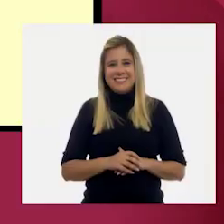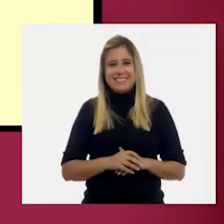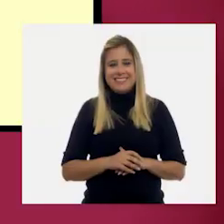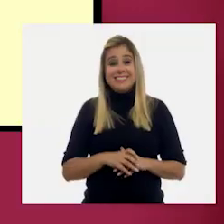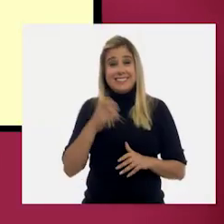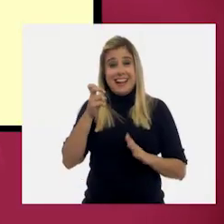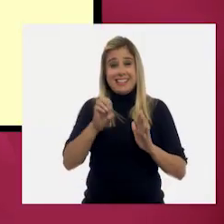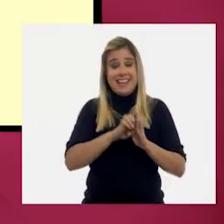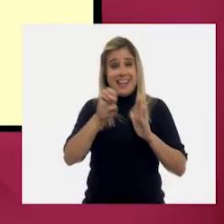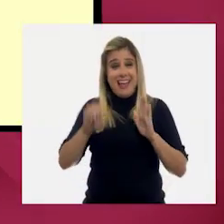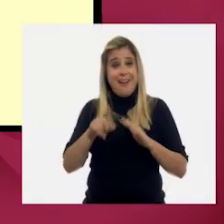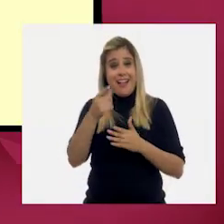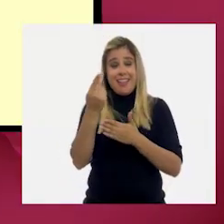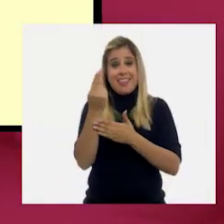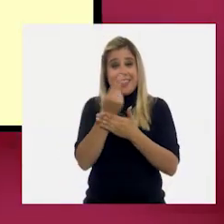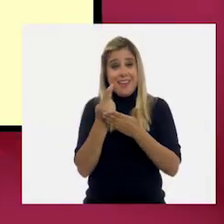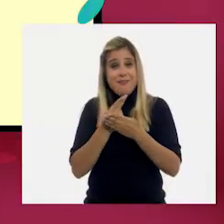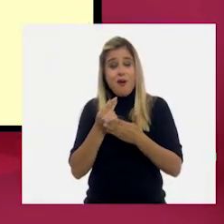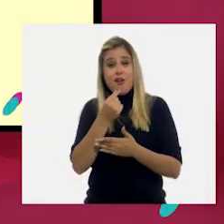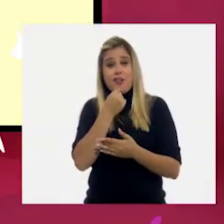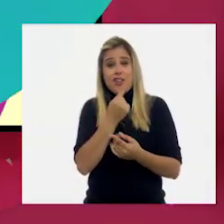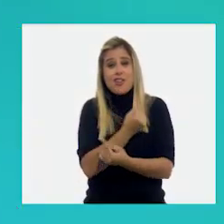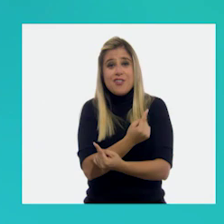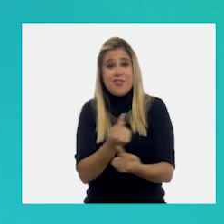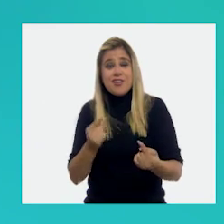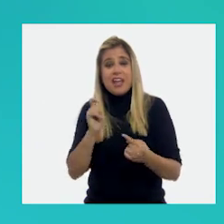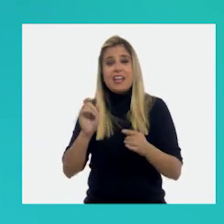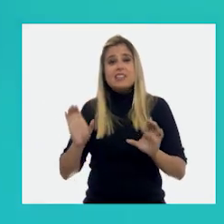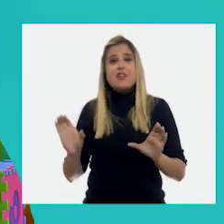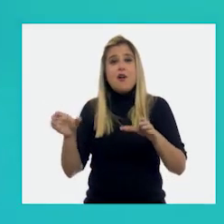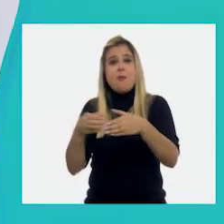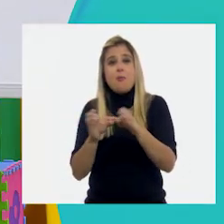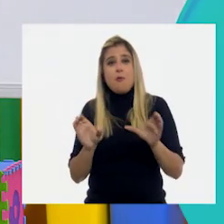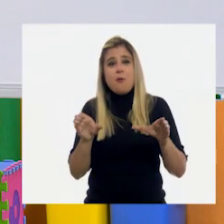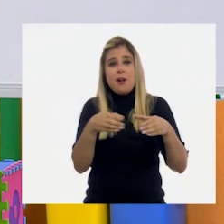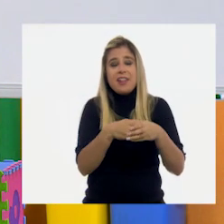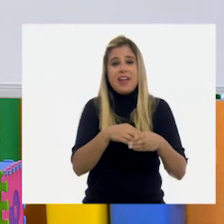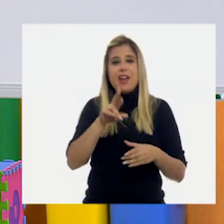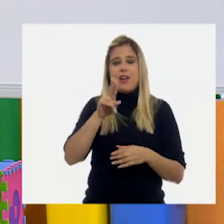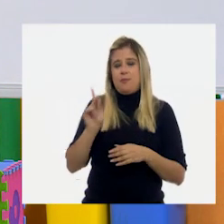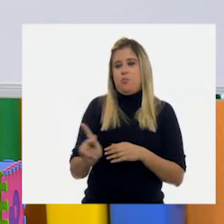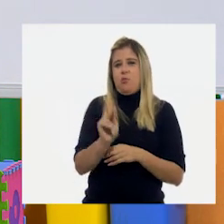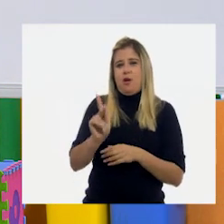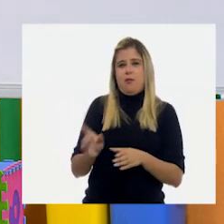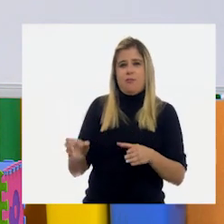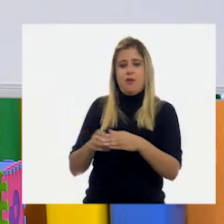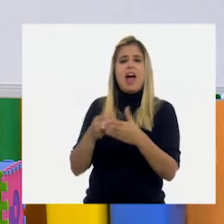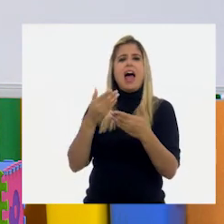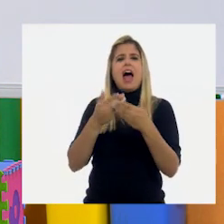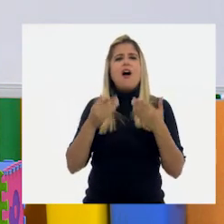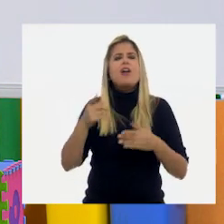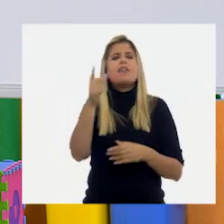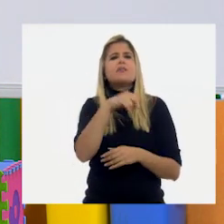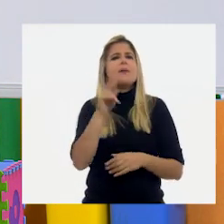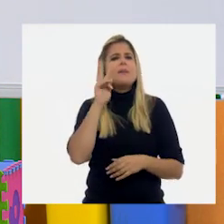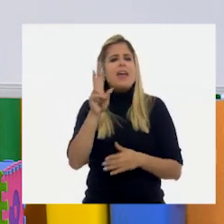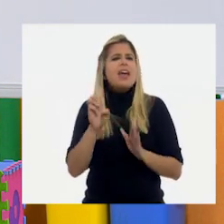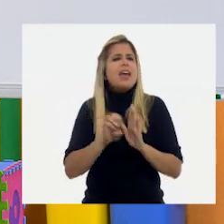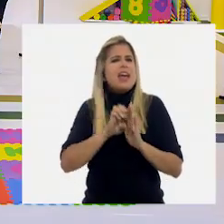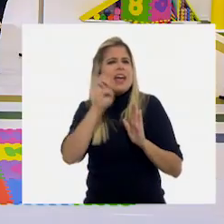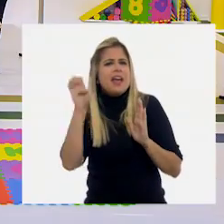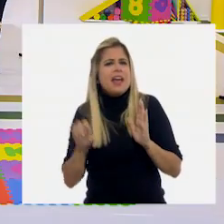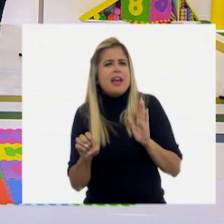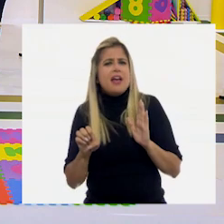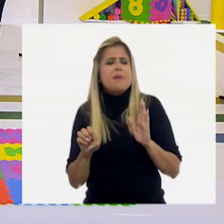un ejemplo de un dibujo de nuestros niños, ajá, de una comunidad rural. Ahora, ¿qué te parece si vamos a ver otro ejemplo